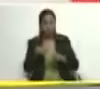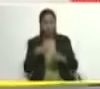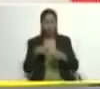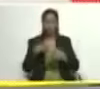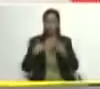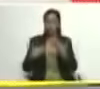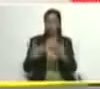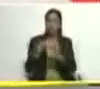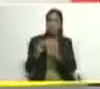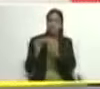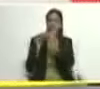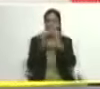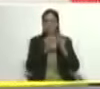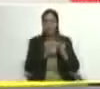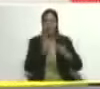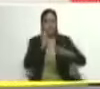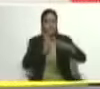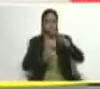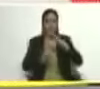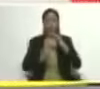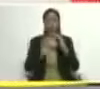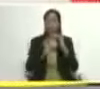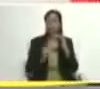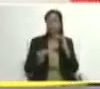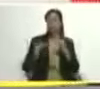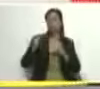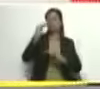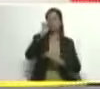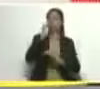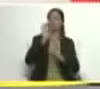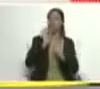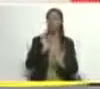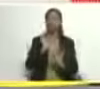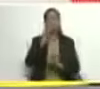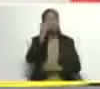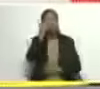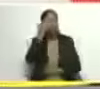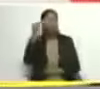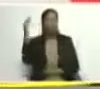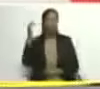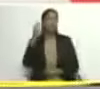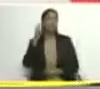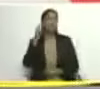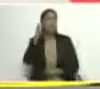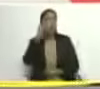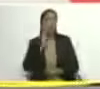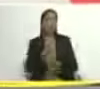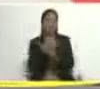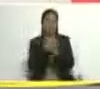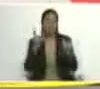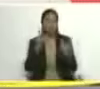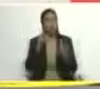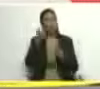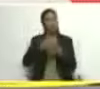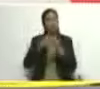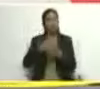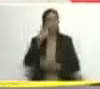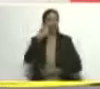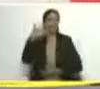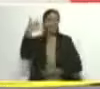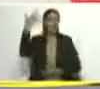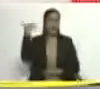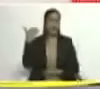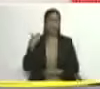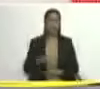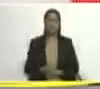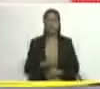a una visión superior, que es la visión original de los libertadores y de las libertadoras. La visión de